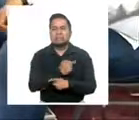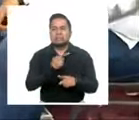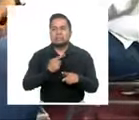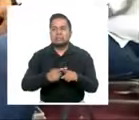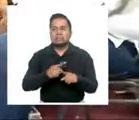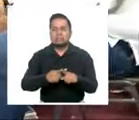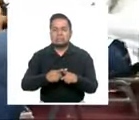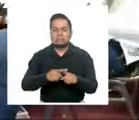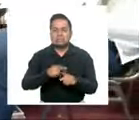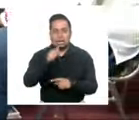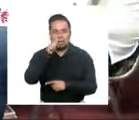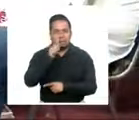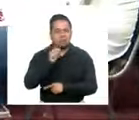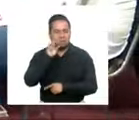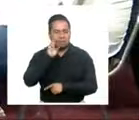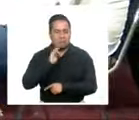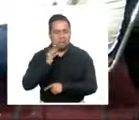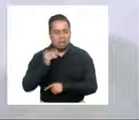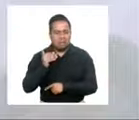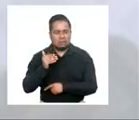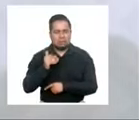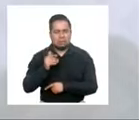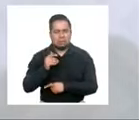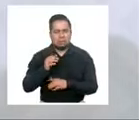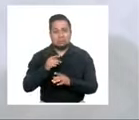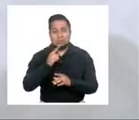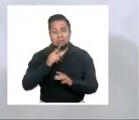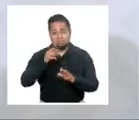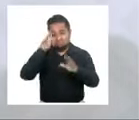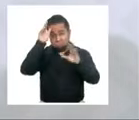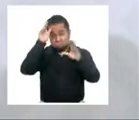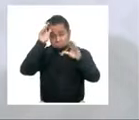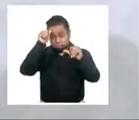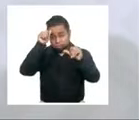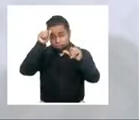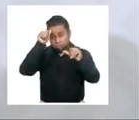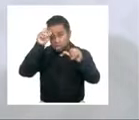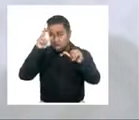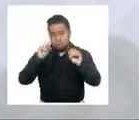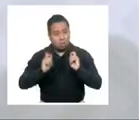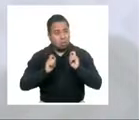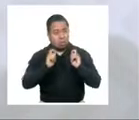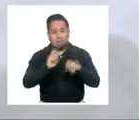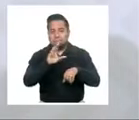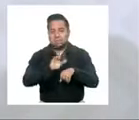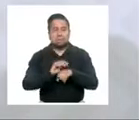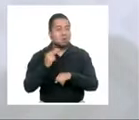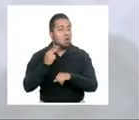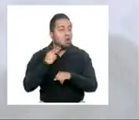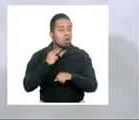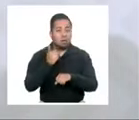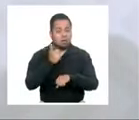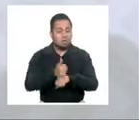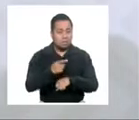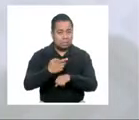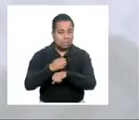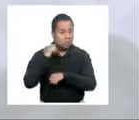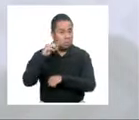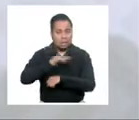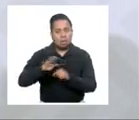señor Alejandro, tuvimos un acuerdo de que no se otorgaría más fiat en